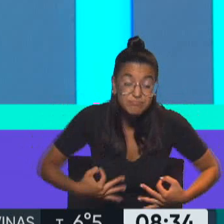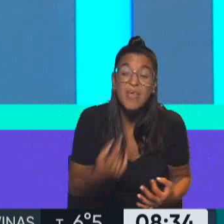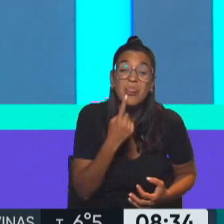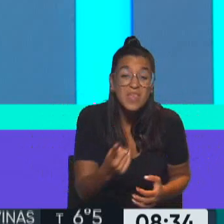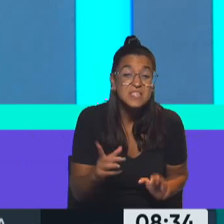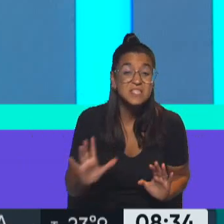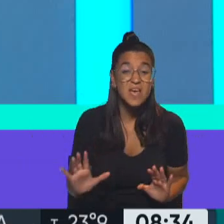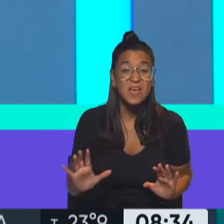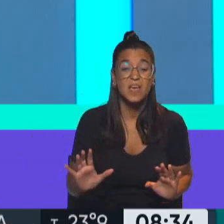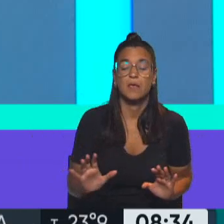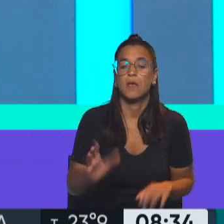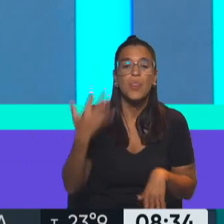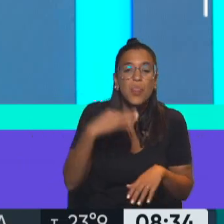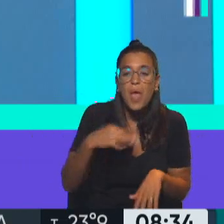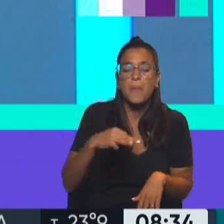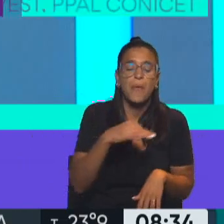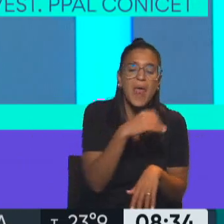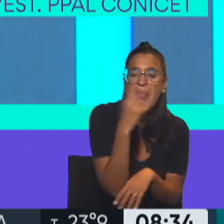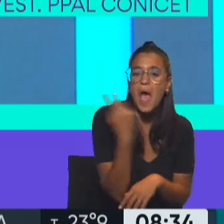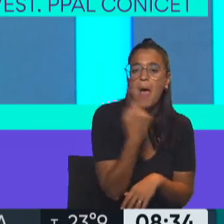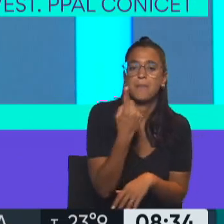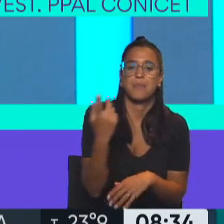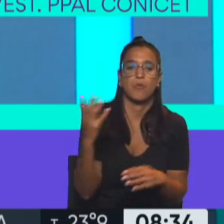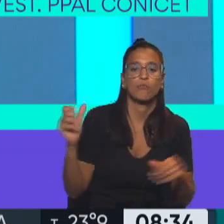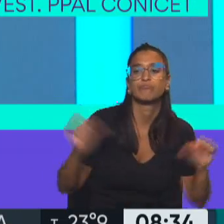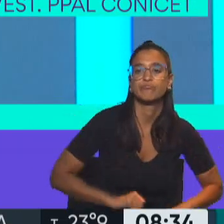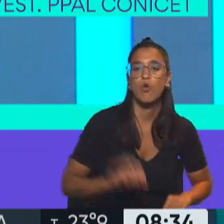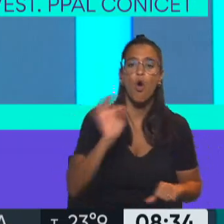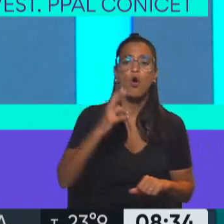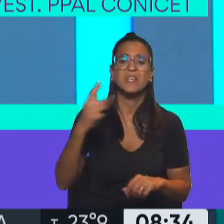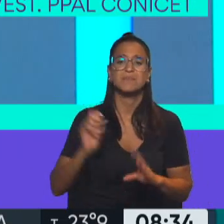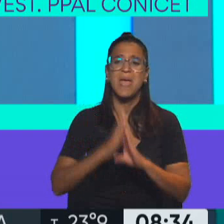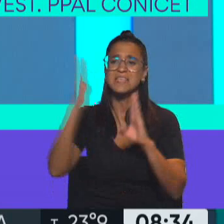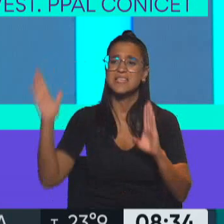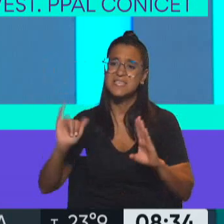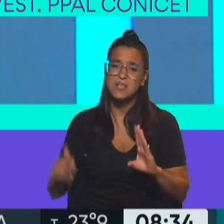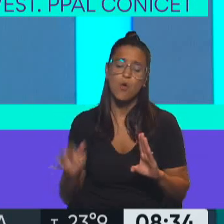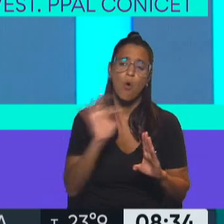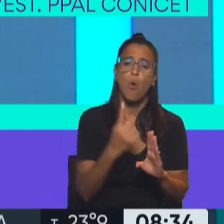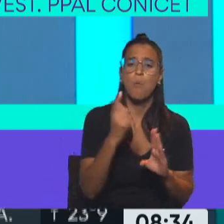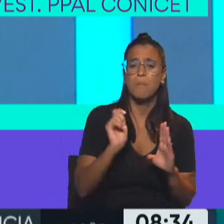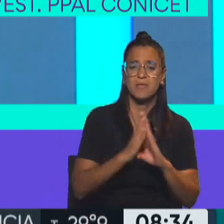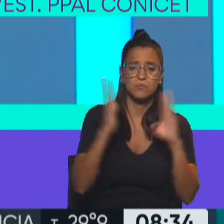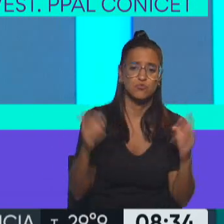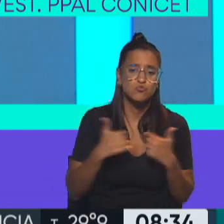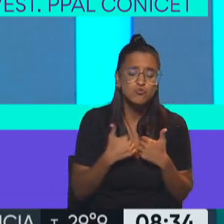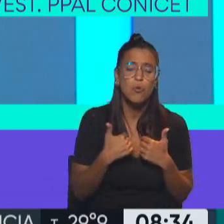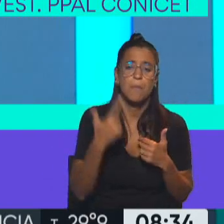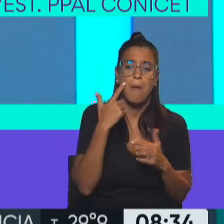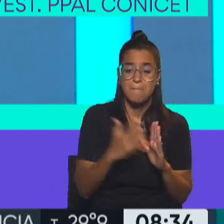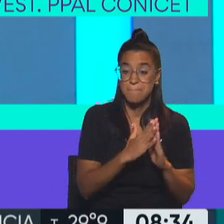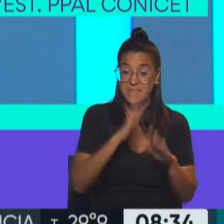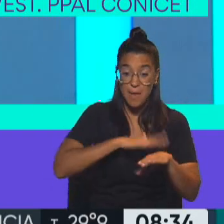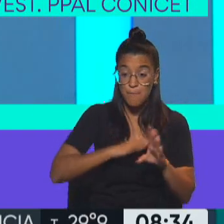indique pegado a la infección no sirve y a los 3 meses sí, o al mes. El criterio es cuanto más